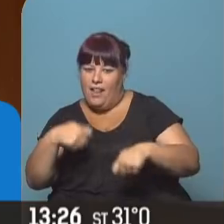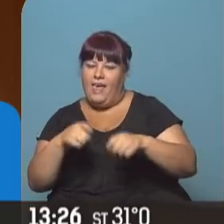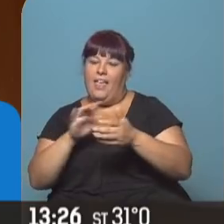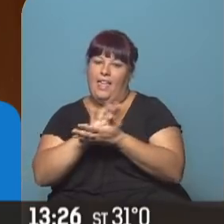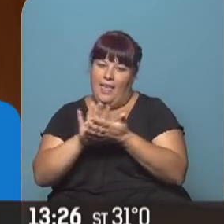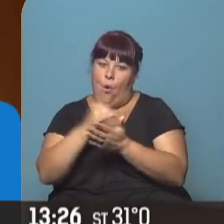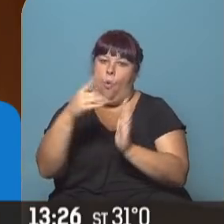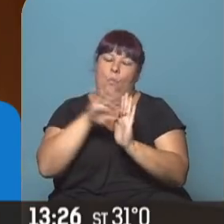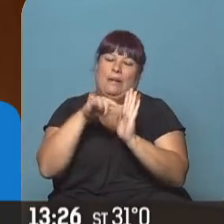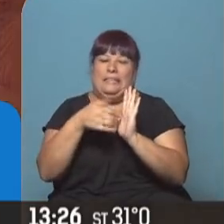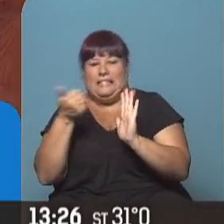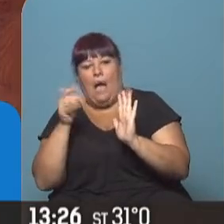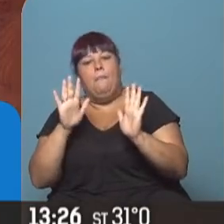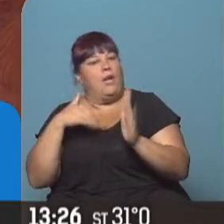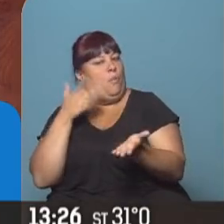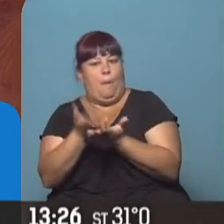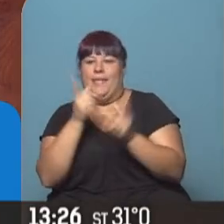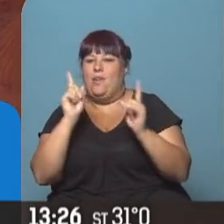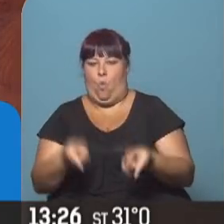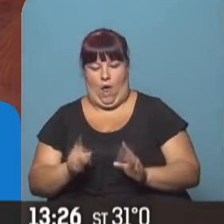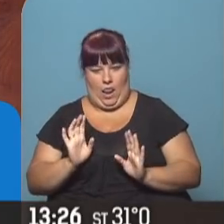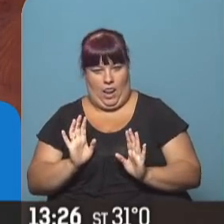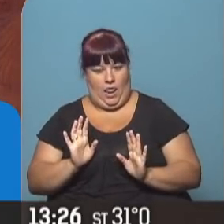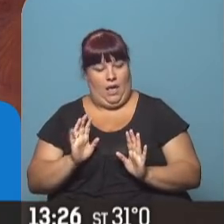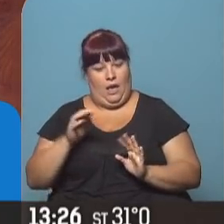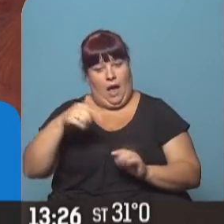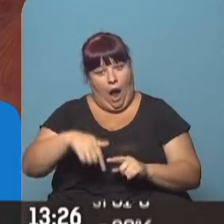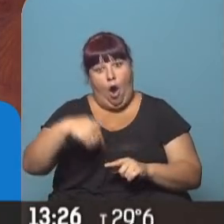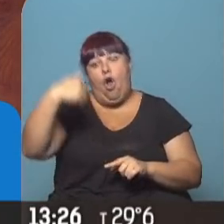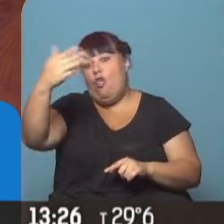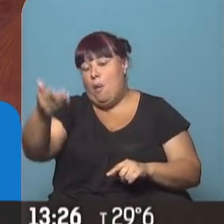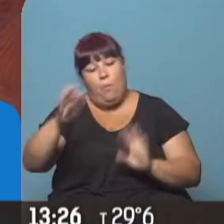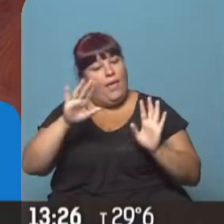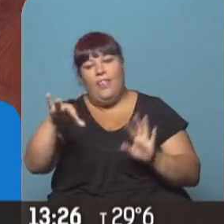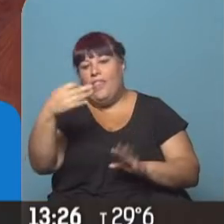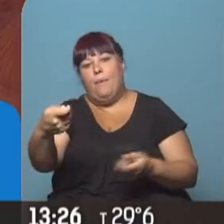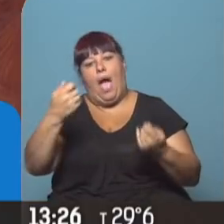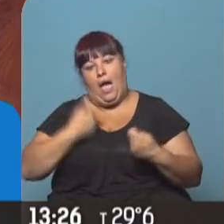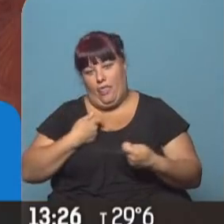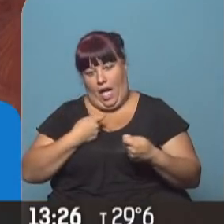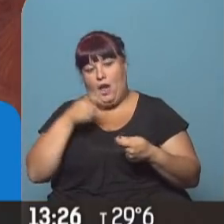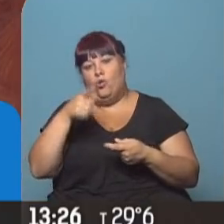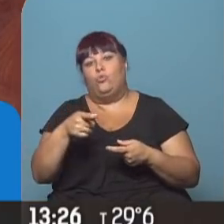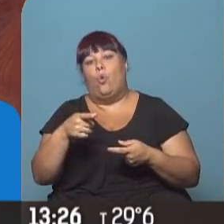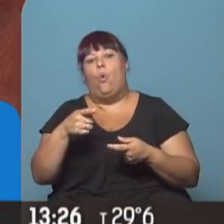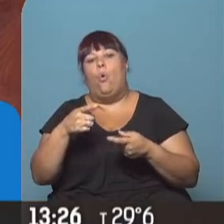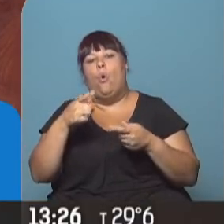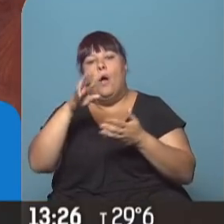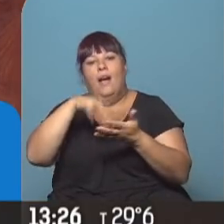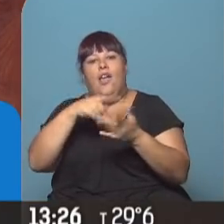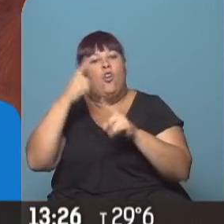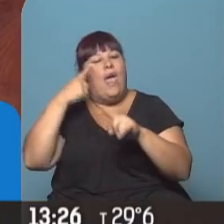un requisito, pero lo vamos a exigir. Tarde o temprano vas a tener que aportar tu planilla de